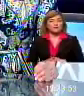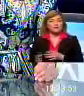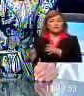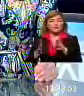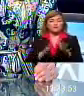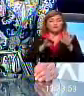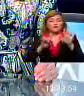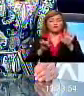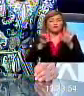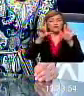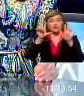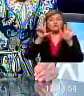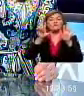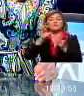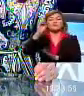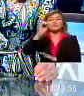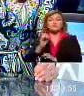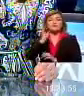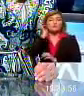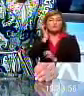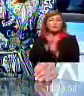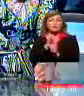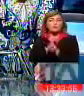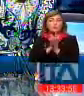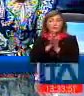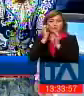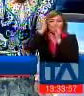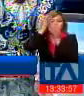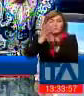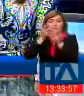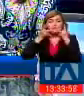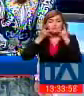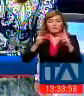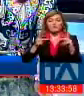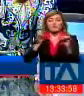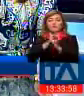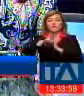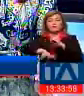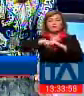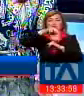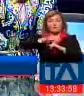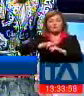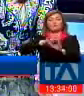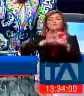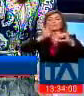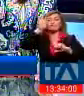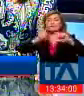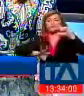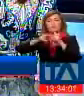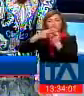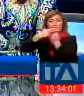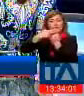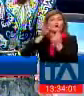Un 6,7% de las mujeres está en el desempleo, según las últimas cifras publicadas por el INEC. El progreso de las mujeres en el